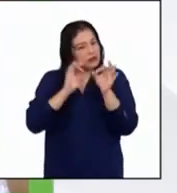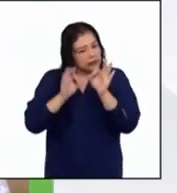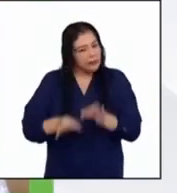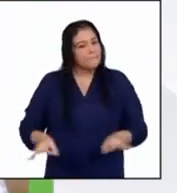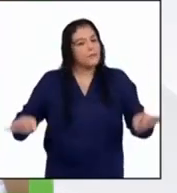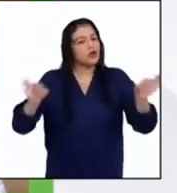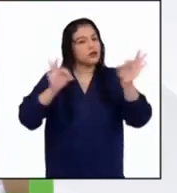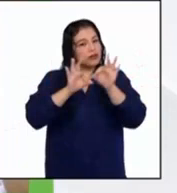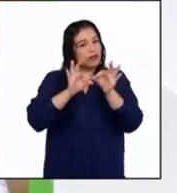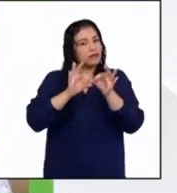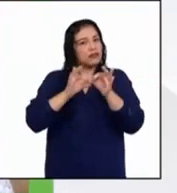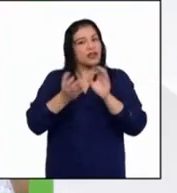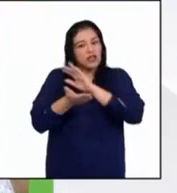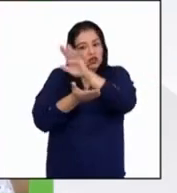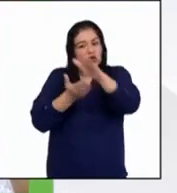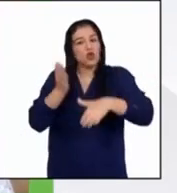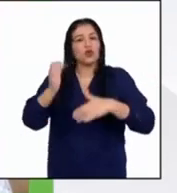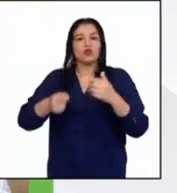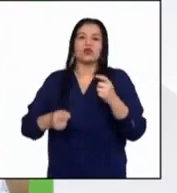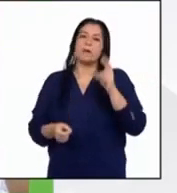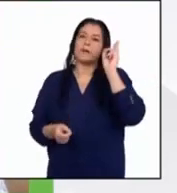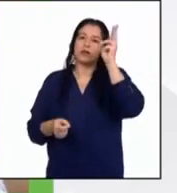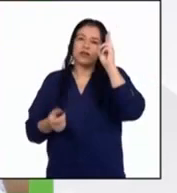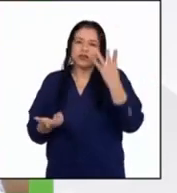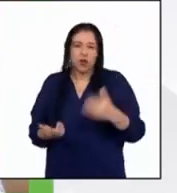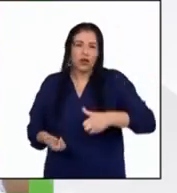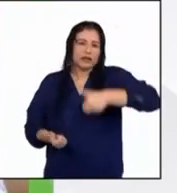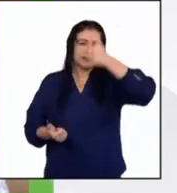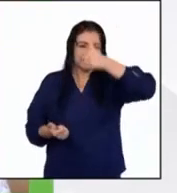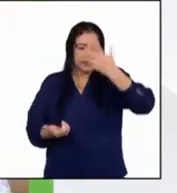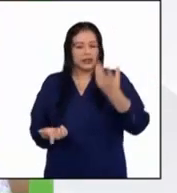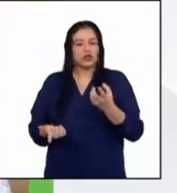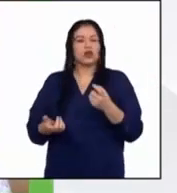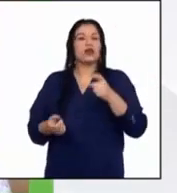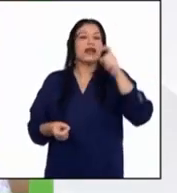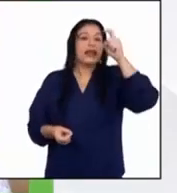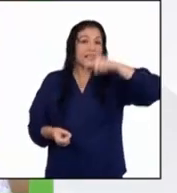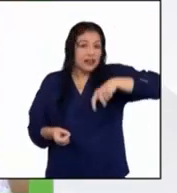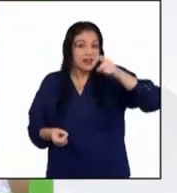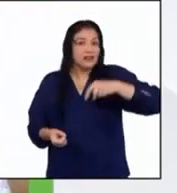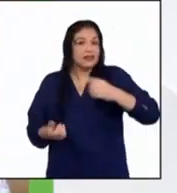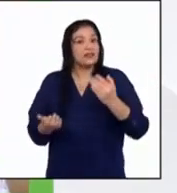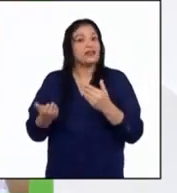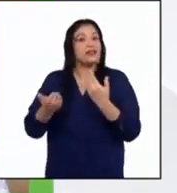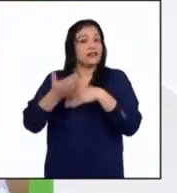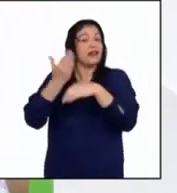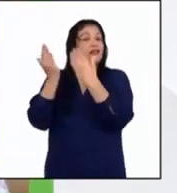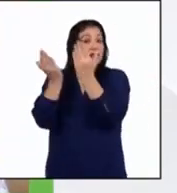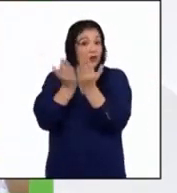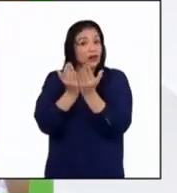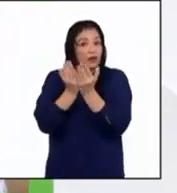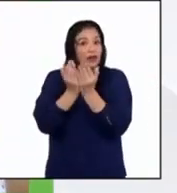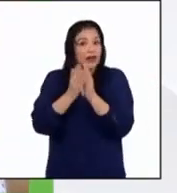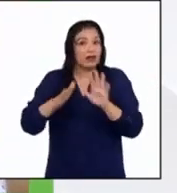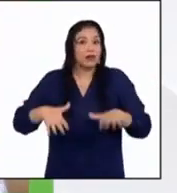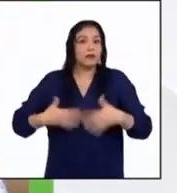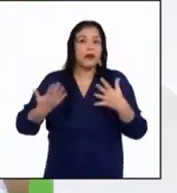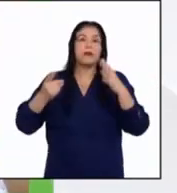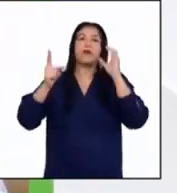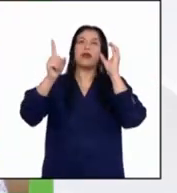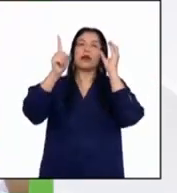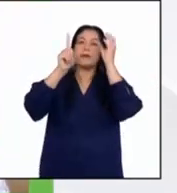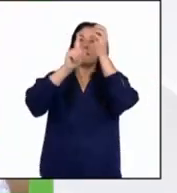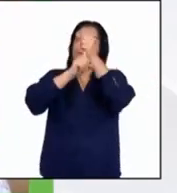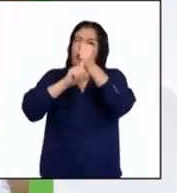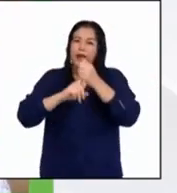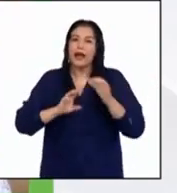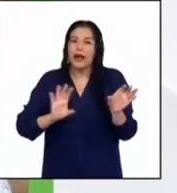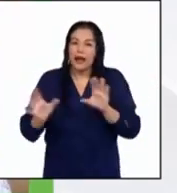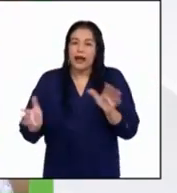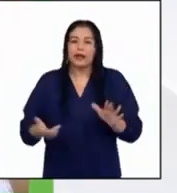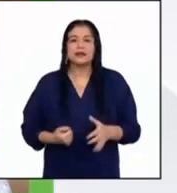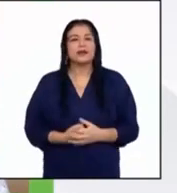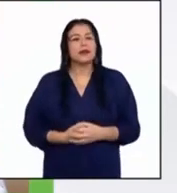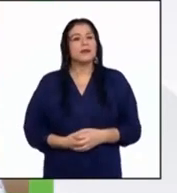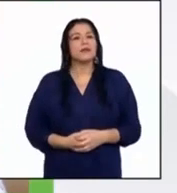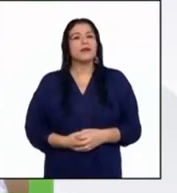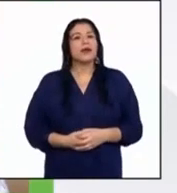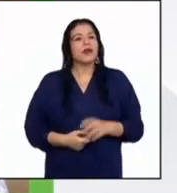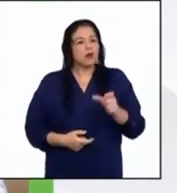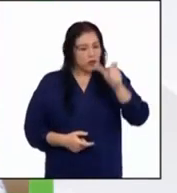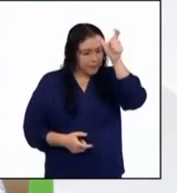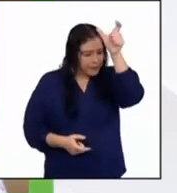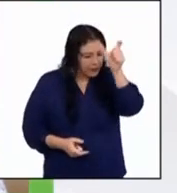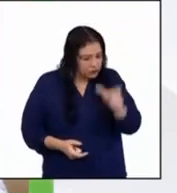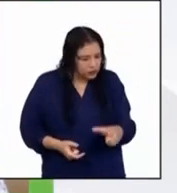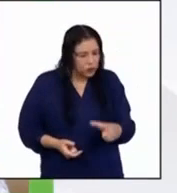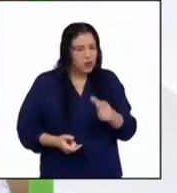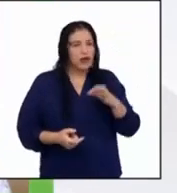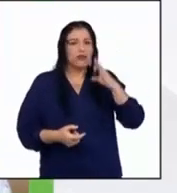la comunidad educativa requiere para lograr esta construcción de un